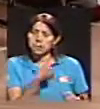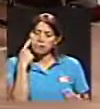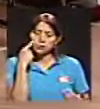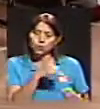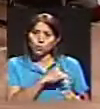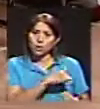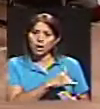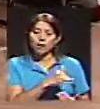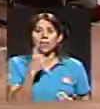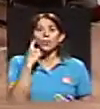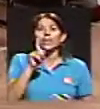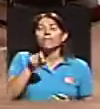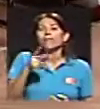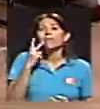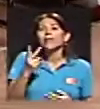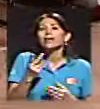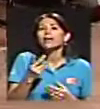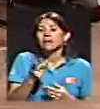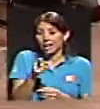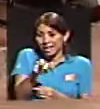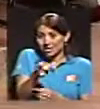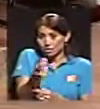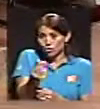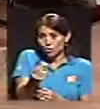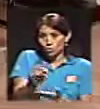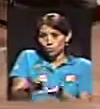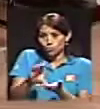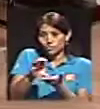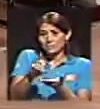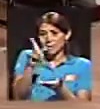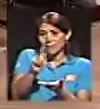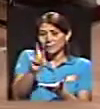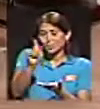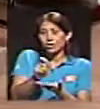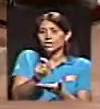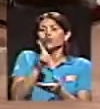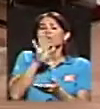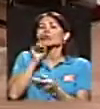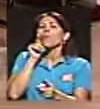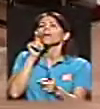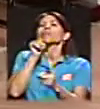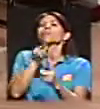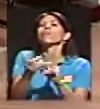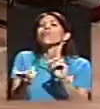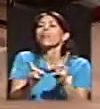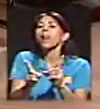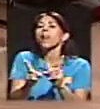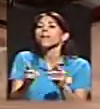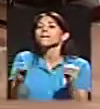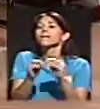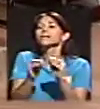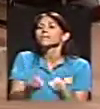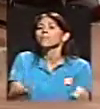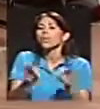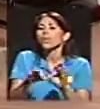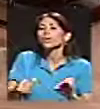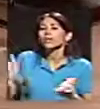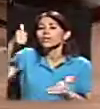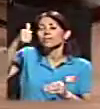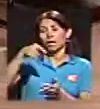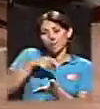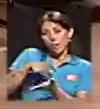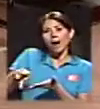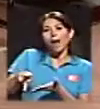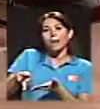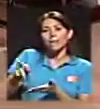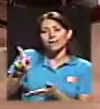hay que ver es cuál es el fin último de estos recursos. El caso de los fondos de pensiones es pagar pensiones, ¿verdad? El caso de las compañías de seguros es